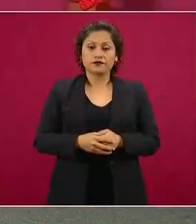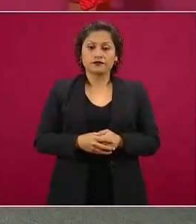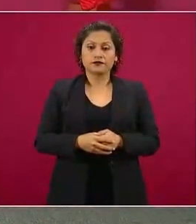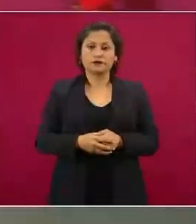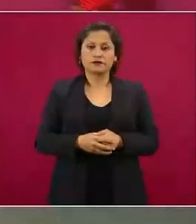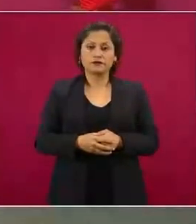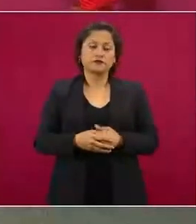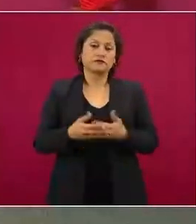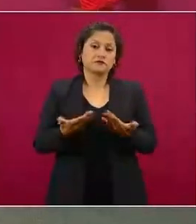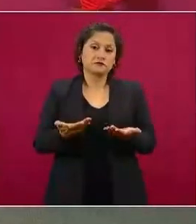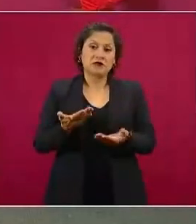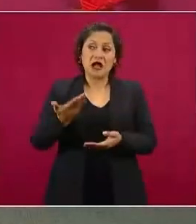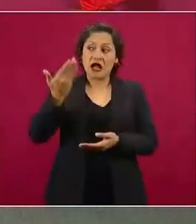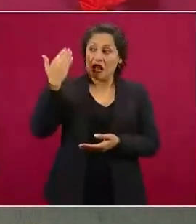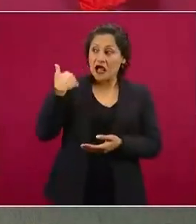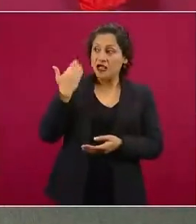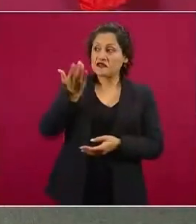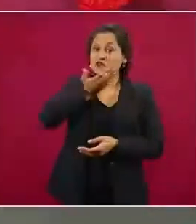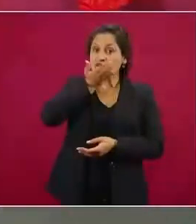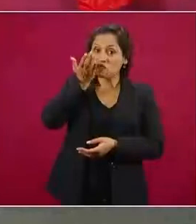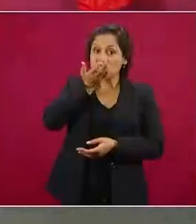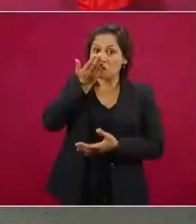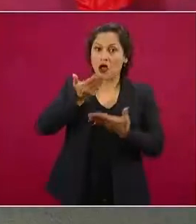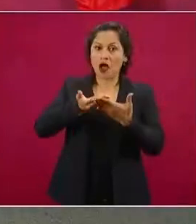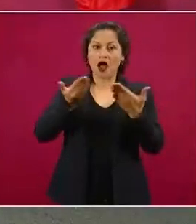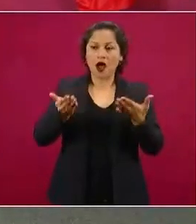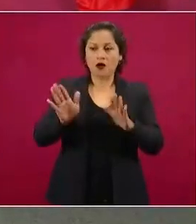y también confrontación,